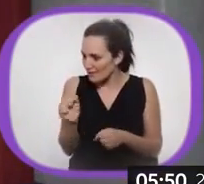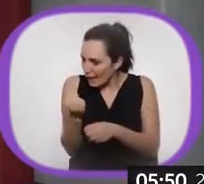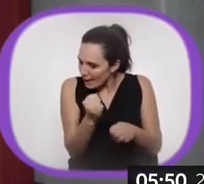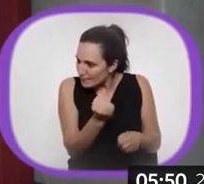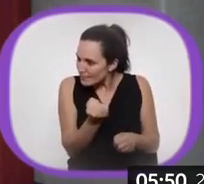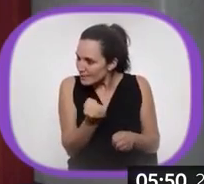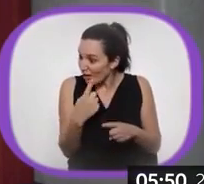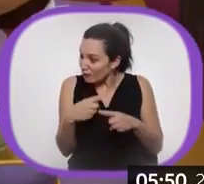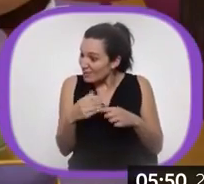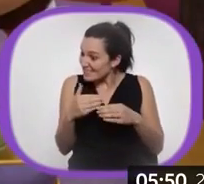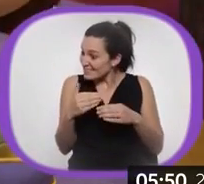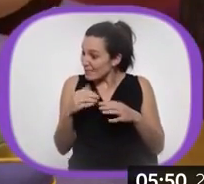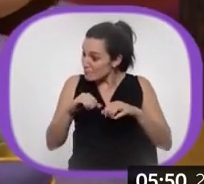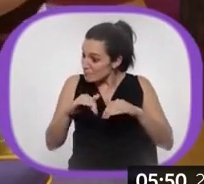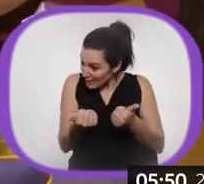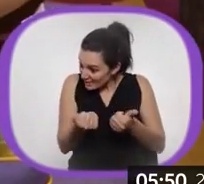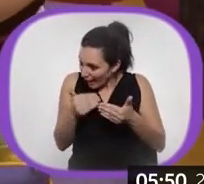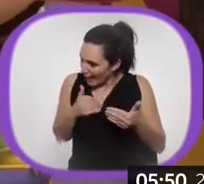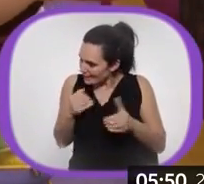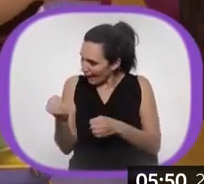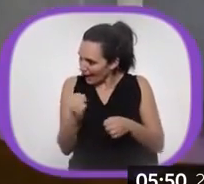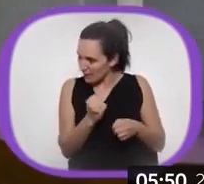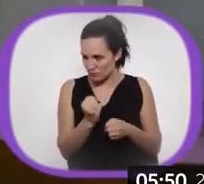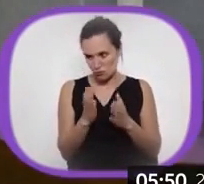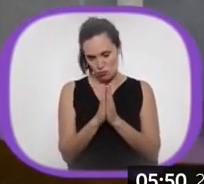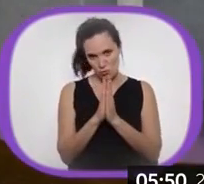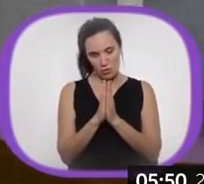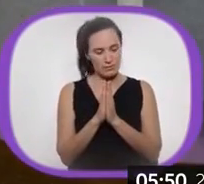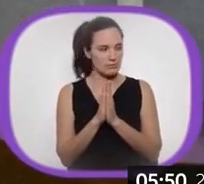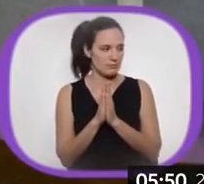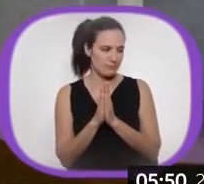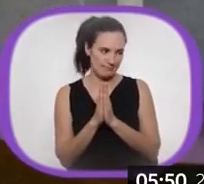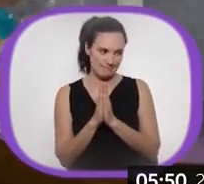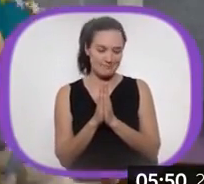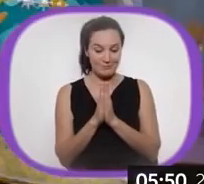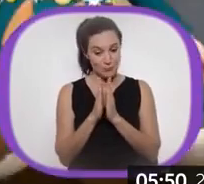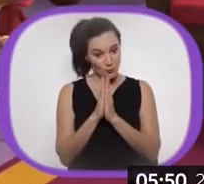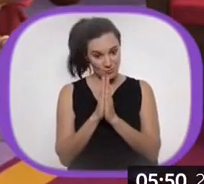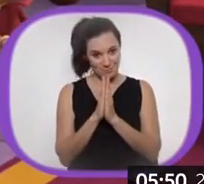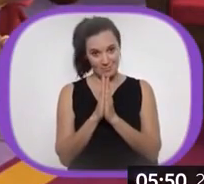invitados lleguen, ¿de acuerdo? ¡Mamá! Vamos, Jeep y Jab.